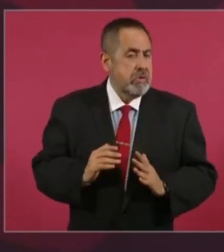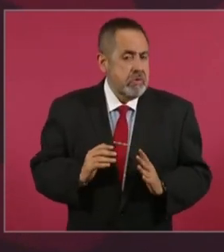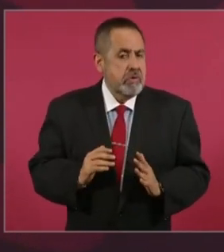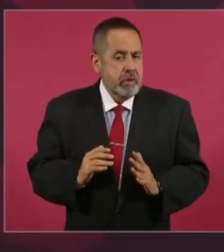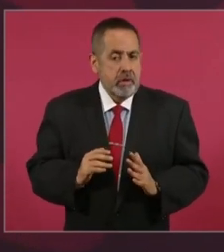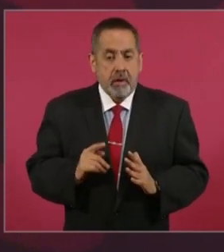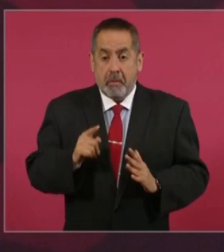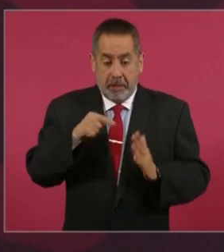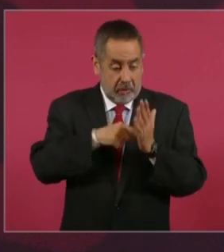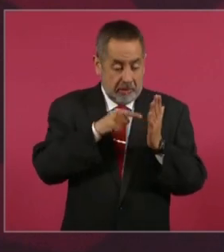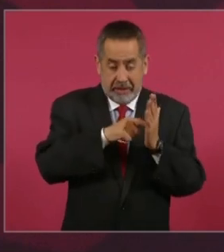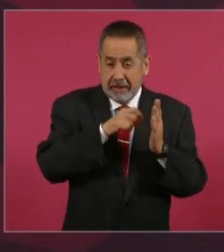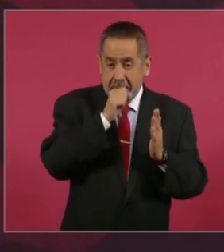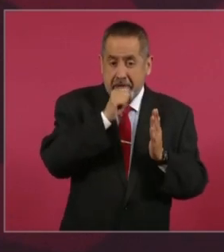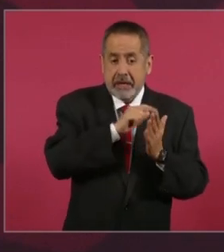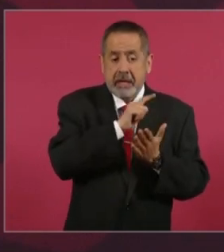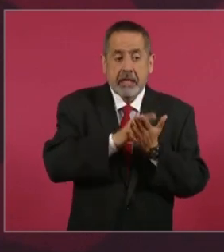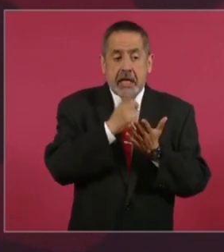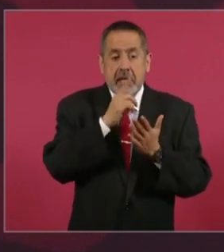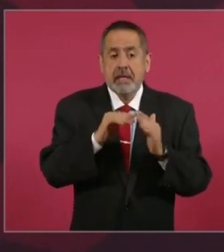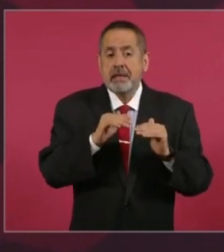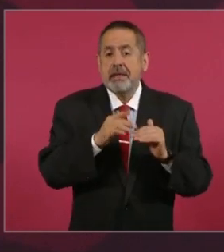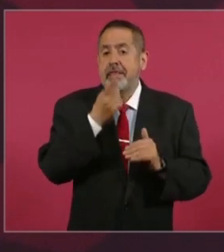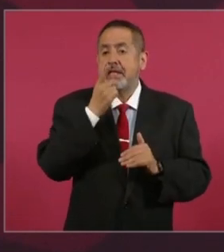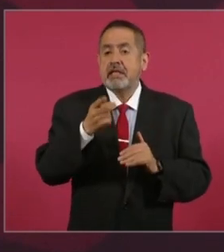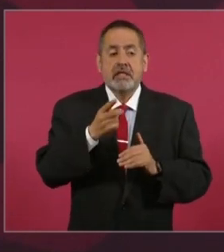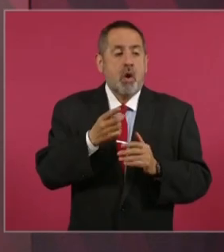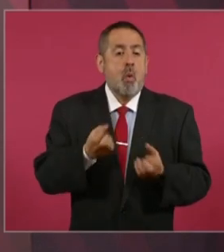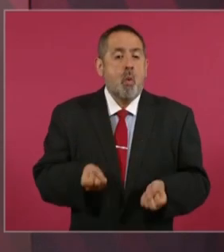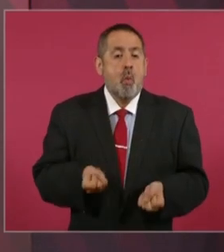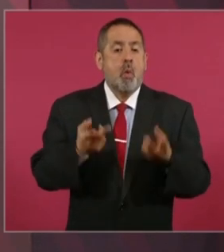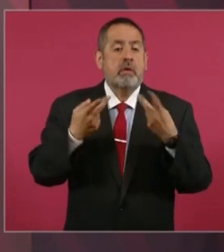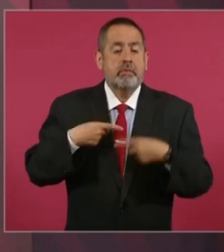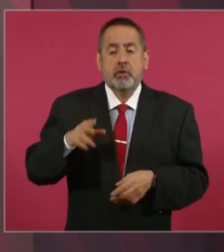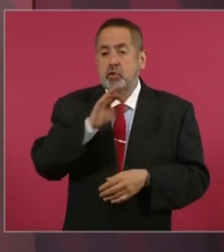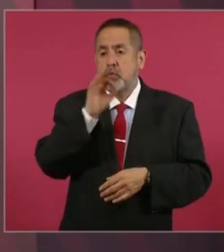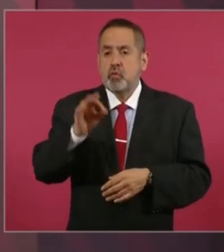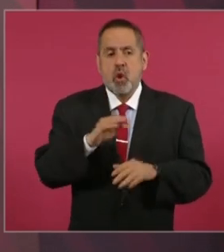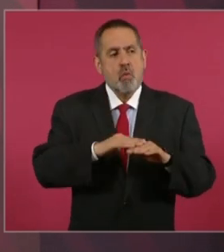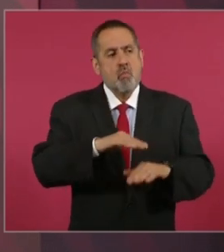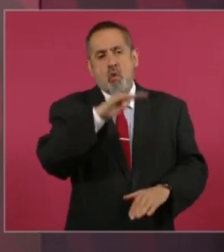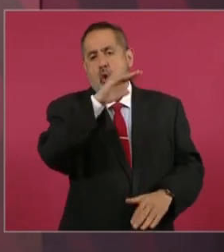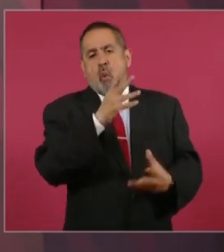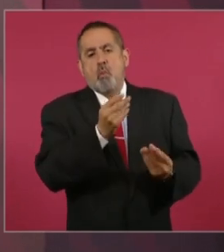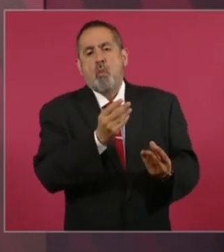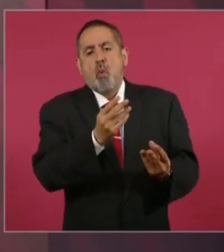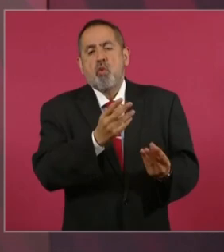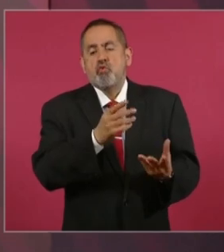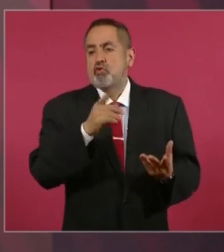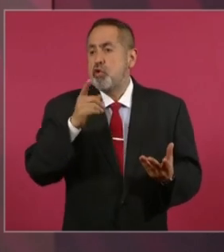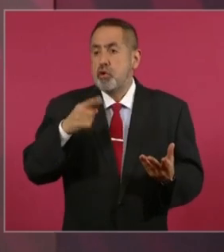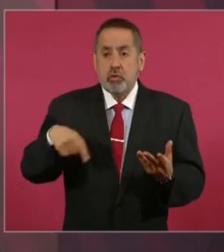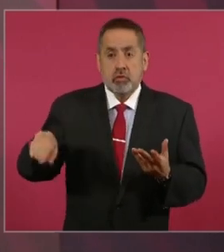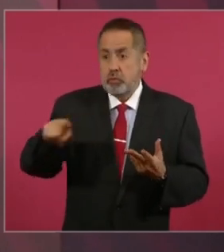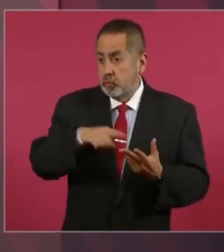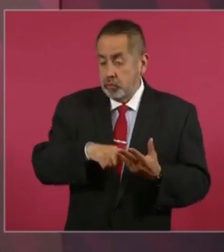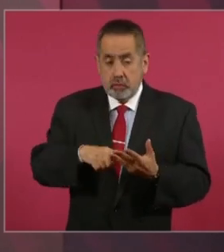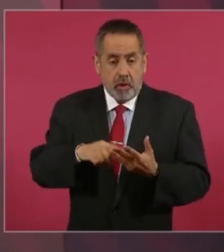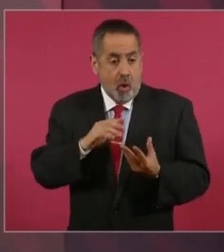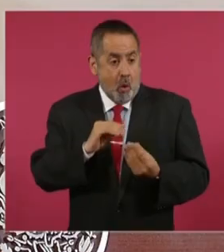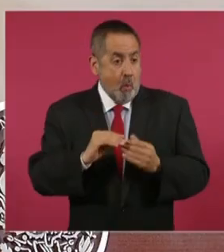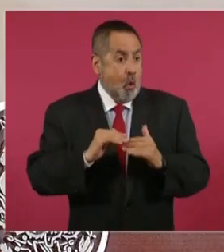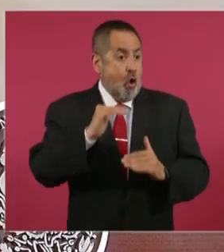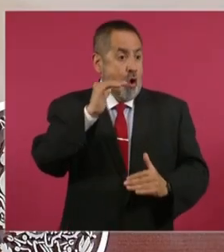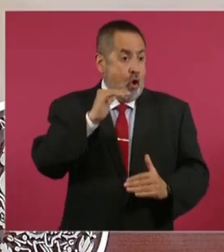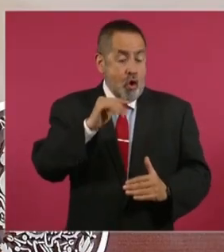número de participantes o el porcentaje de participantes para que esa consulta